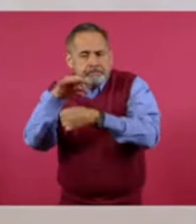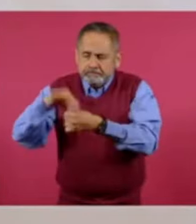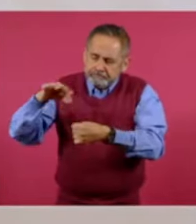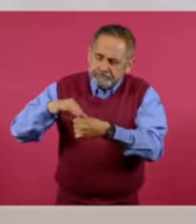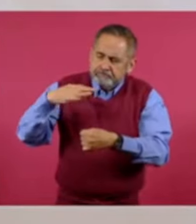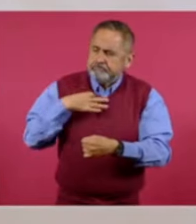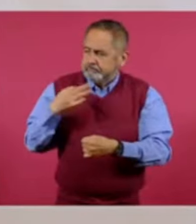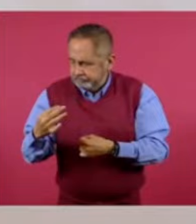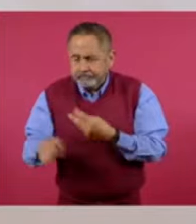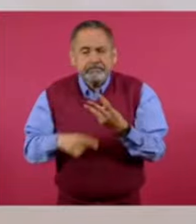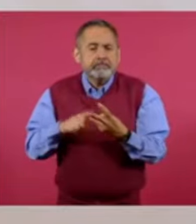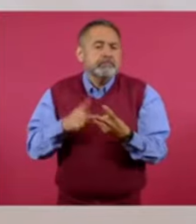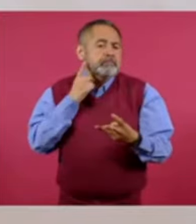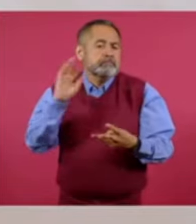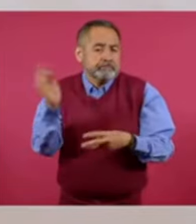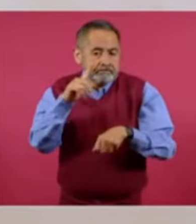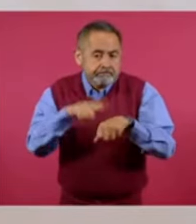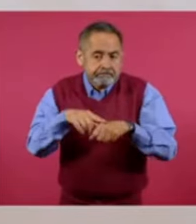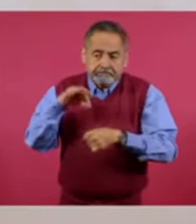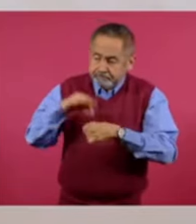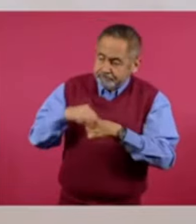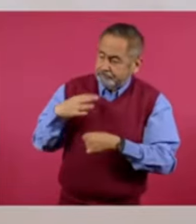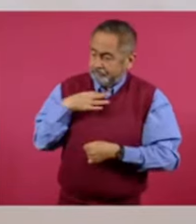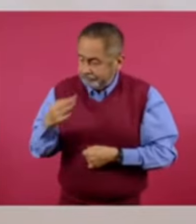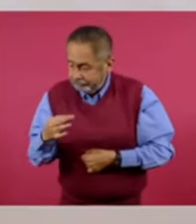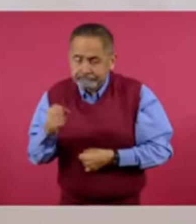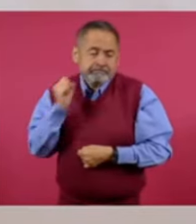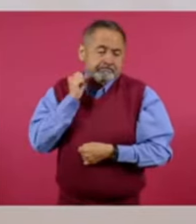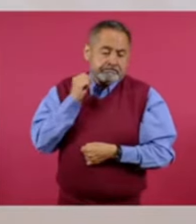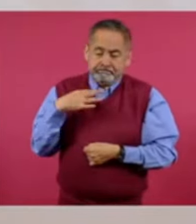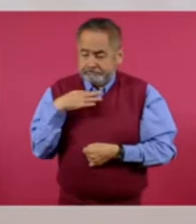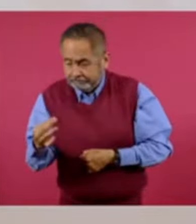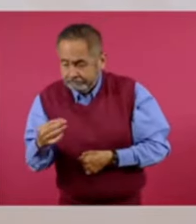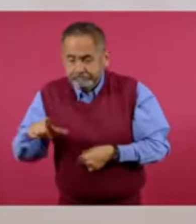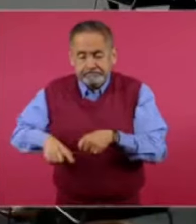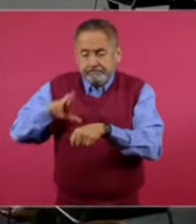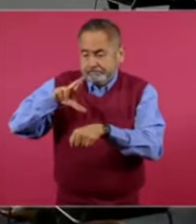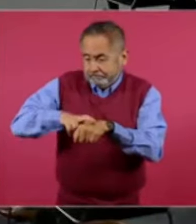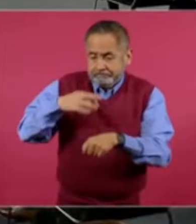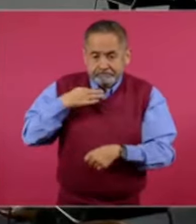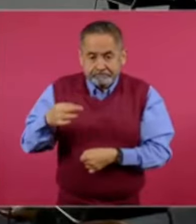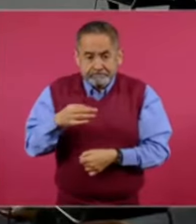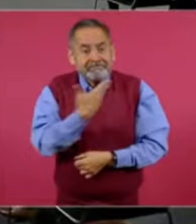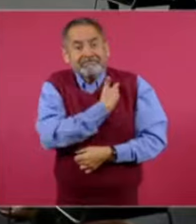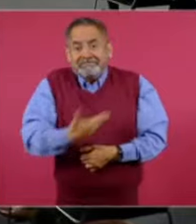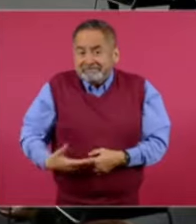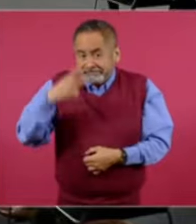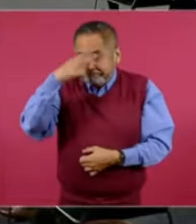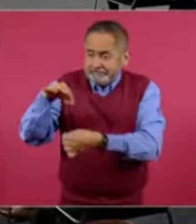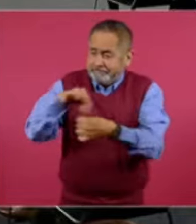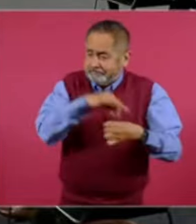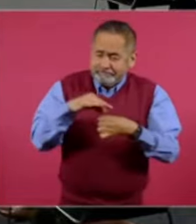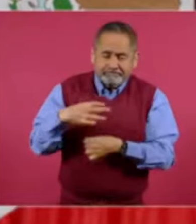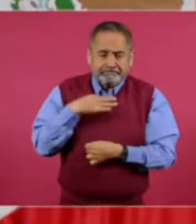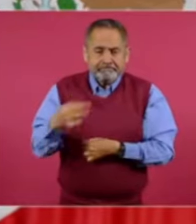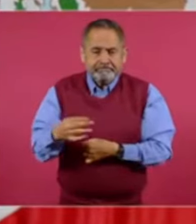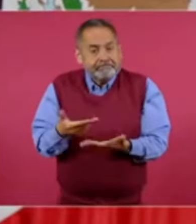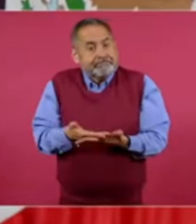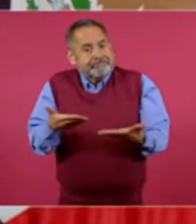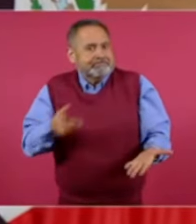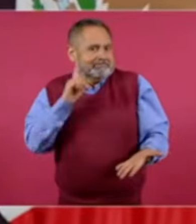a los diputados federales, a los senadores, a los gobernadores, al presidente de la República, ahora